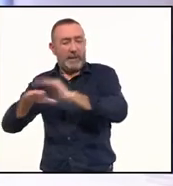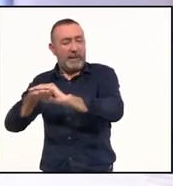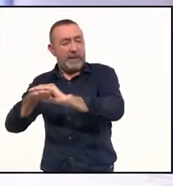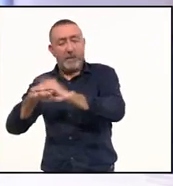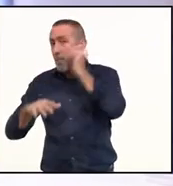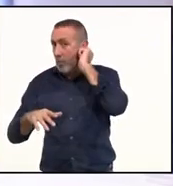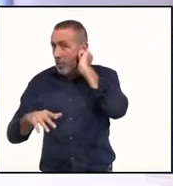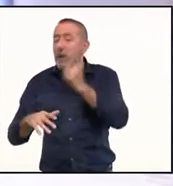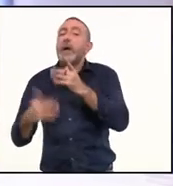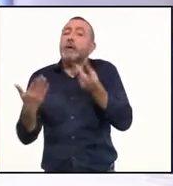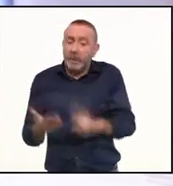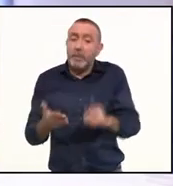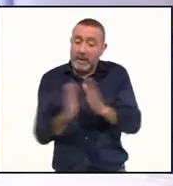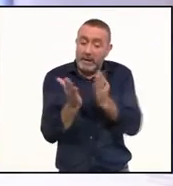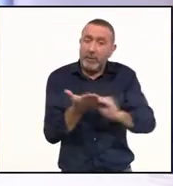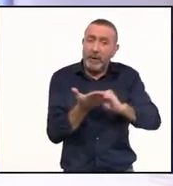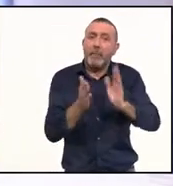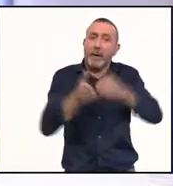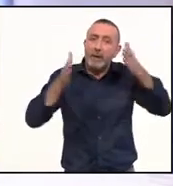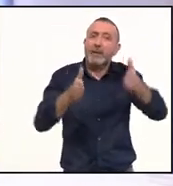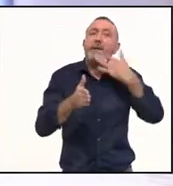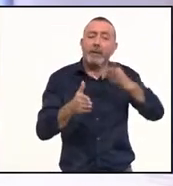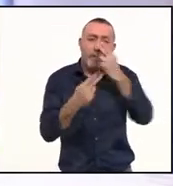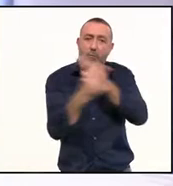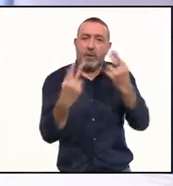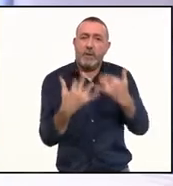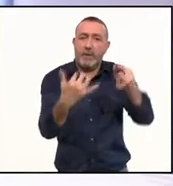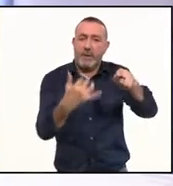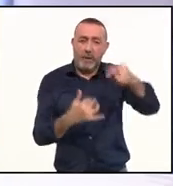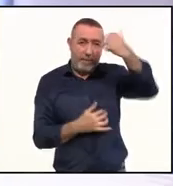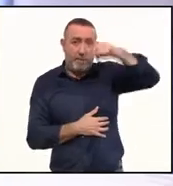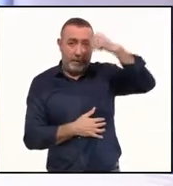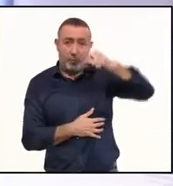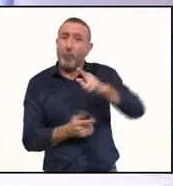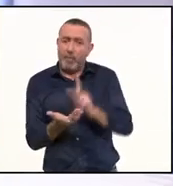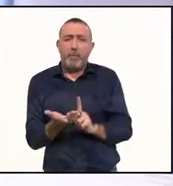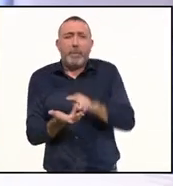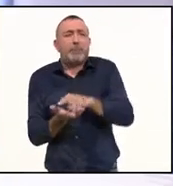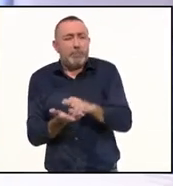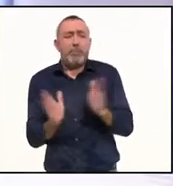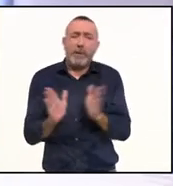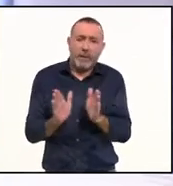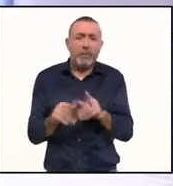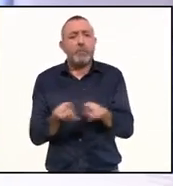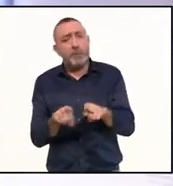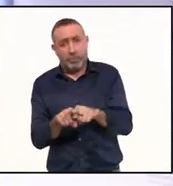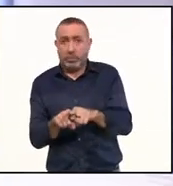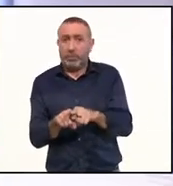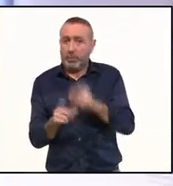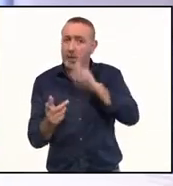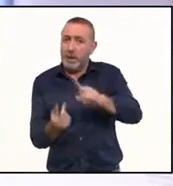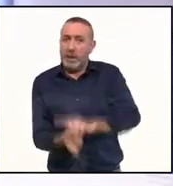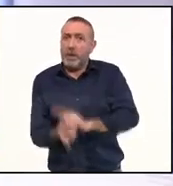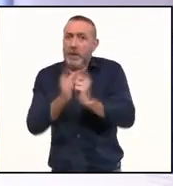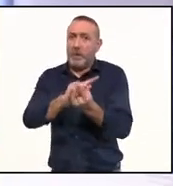al público masculino entonces la verdad que es un pequeño paso pero que entra en una escala brutal porque